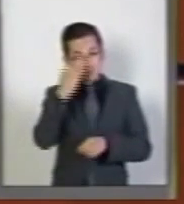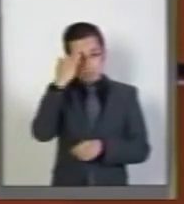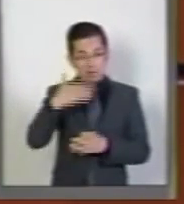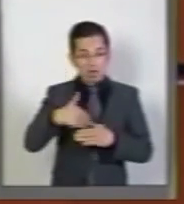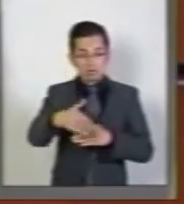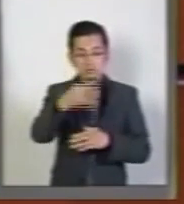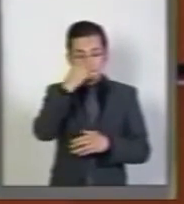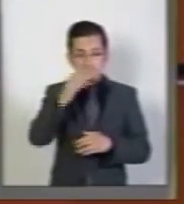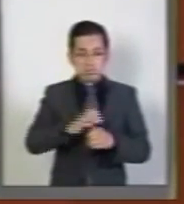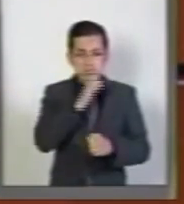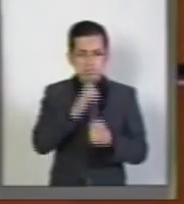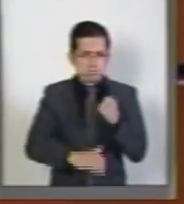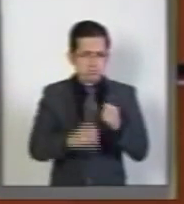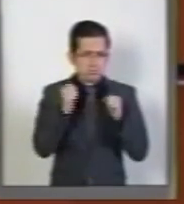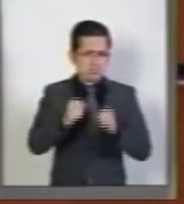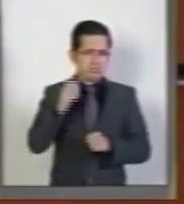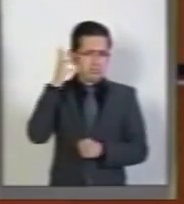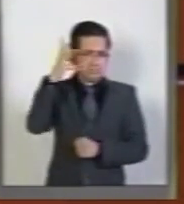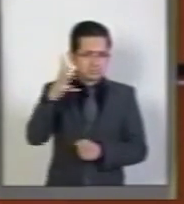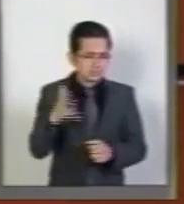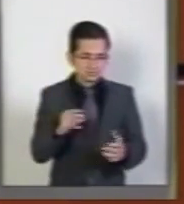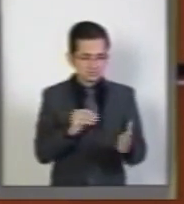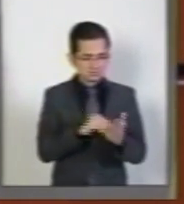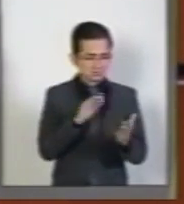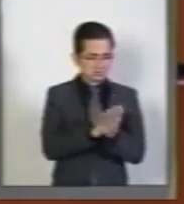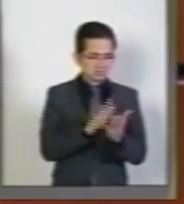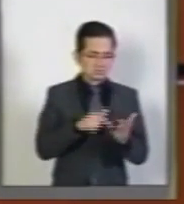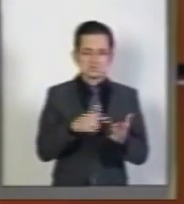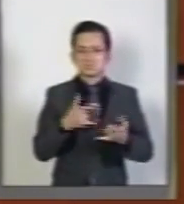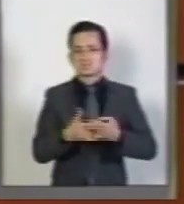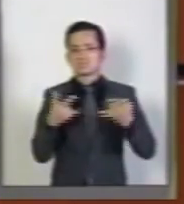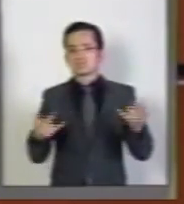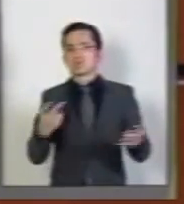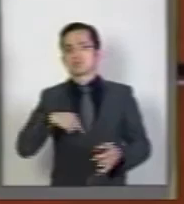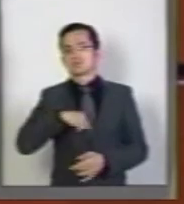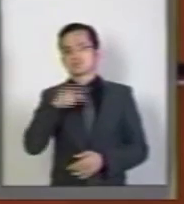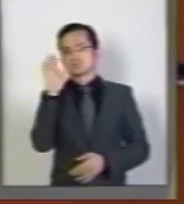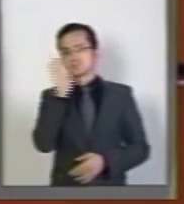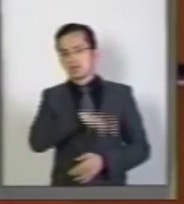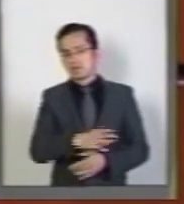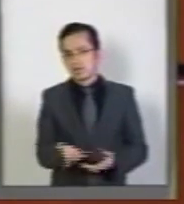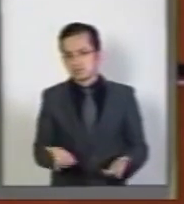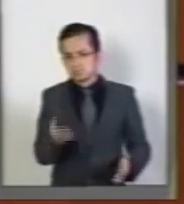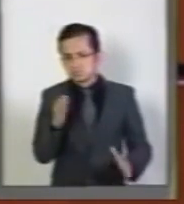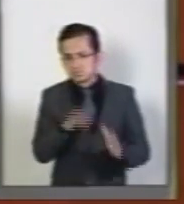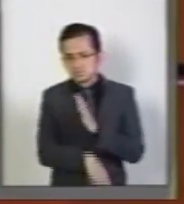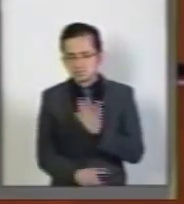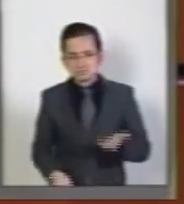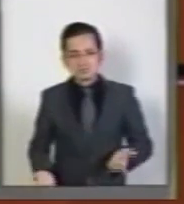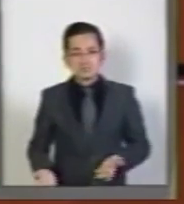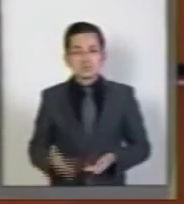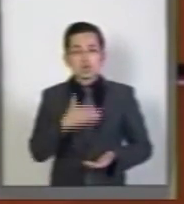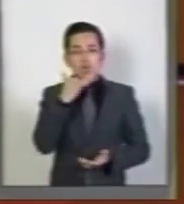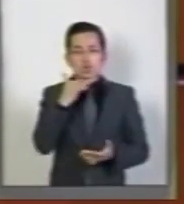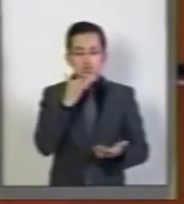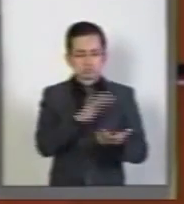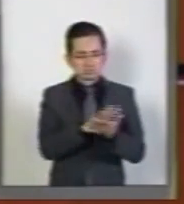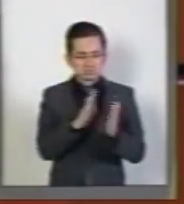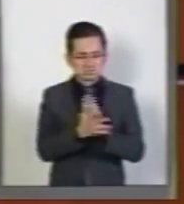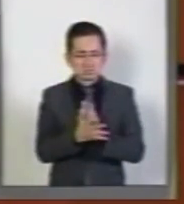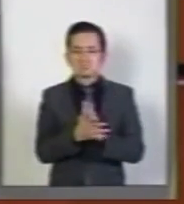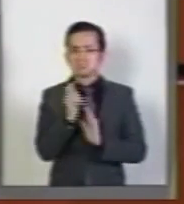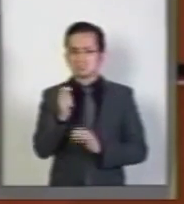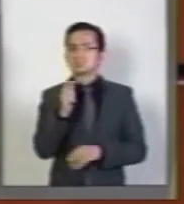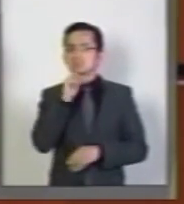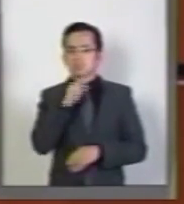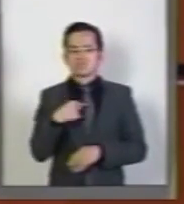de actuación y decisiones oportunas. Corrupción también es consentir e ignorar las injusticias y las